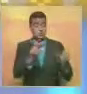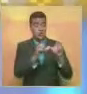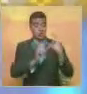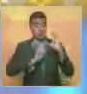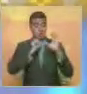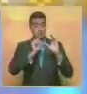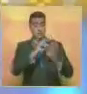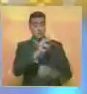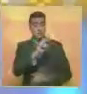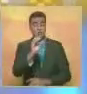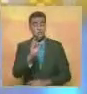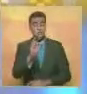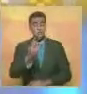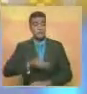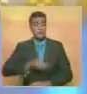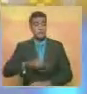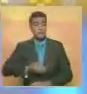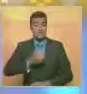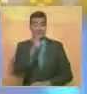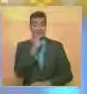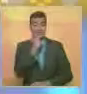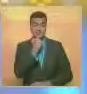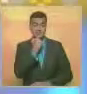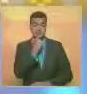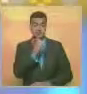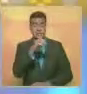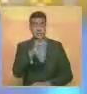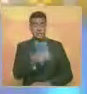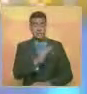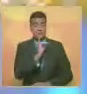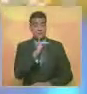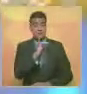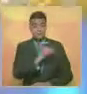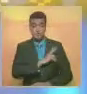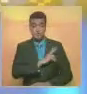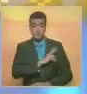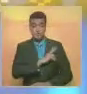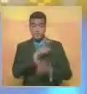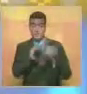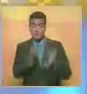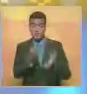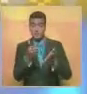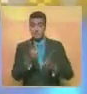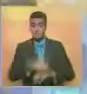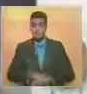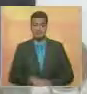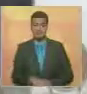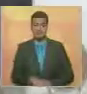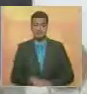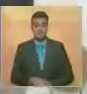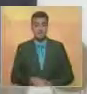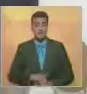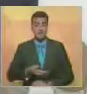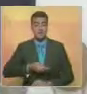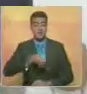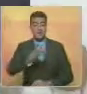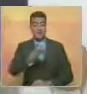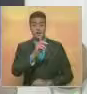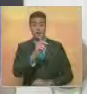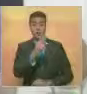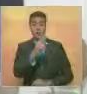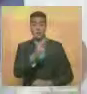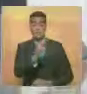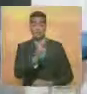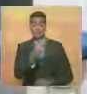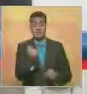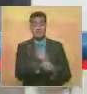Renio Tolina por parte de la Alcaldía de Valencia. También Venevisión obtuvo un reconocimiento especial. El alcalde Edgardo Parra afirmó